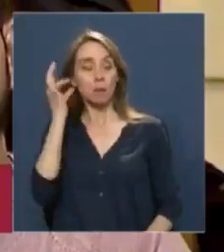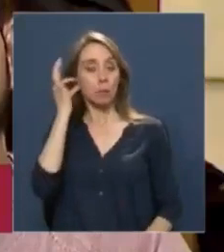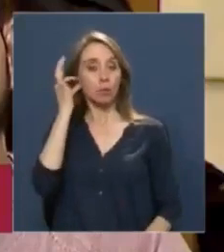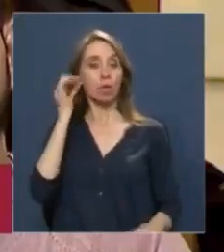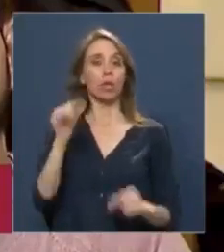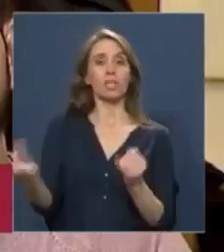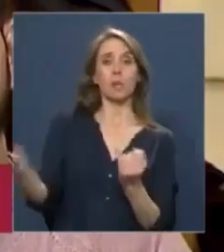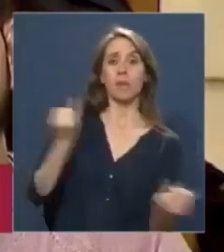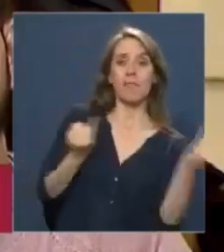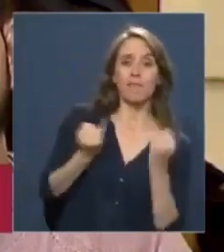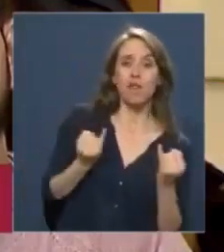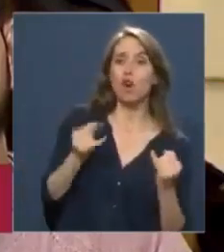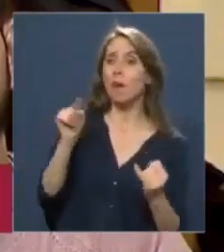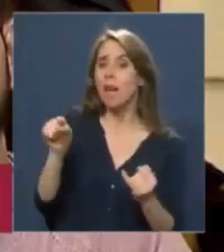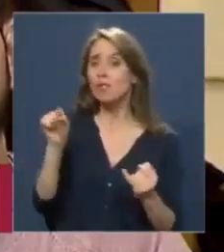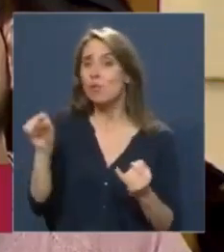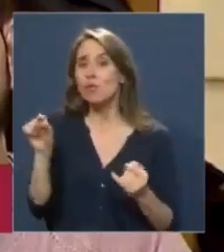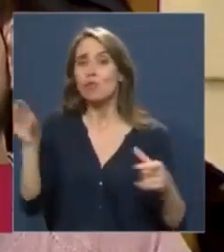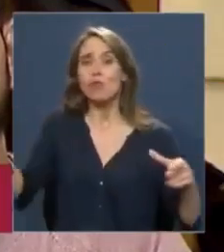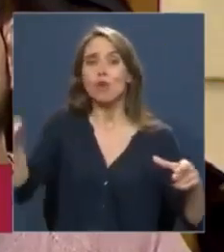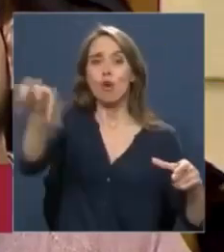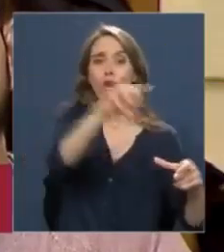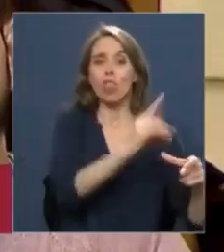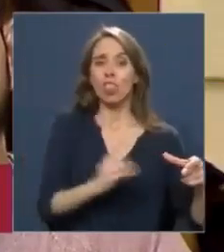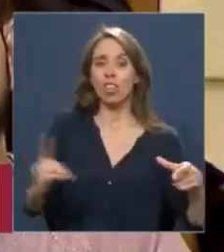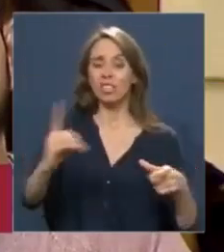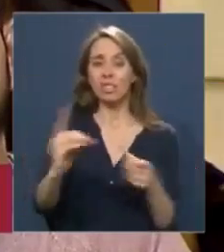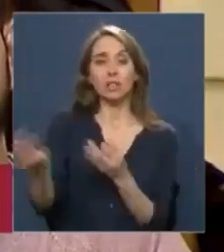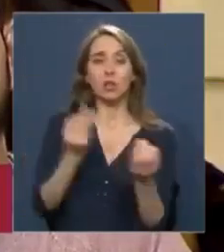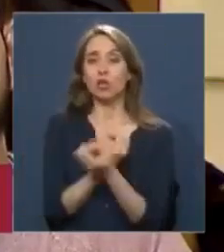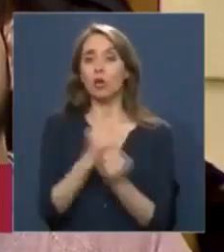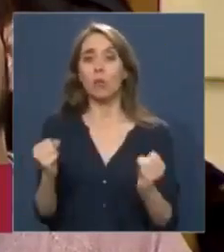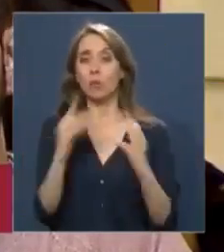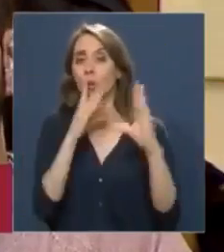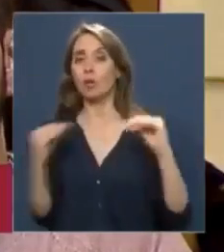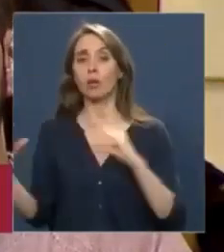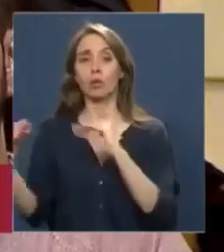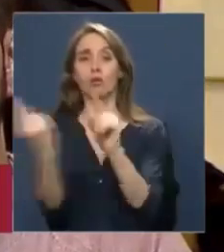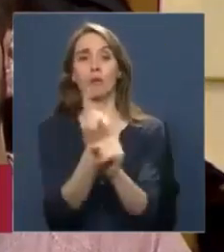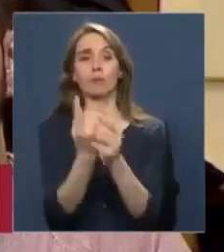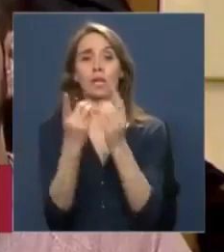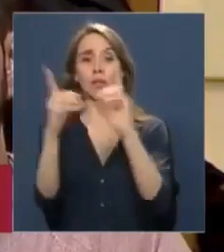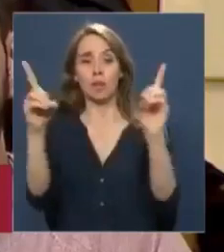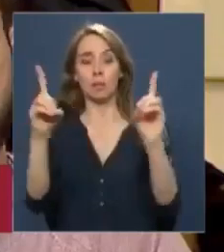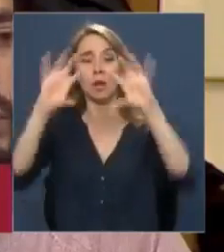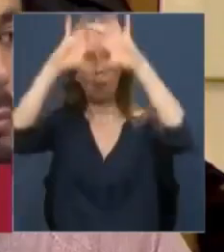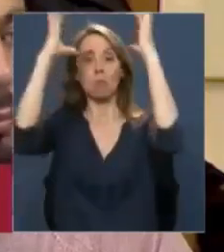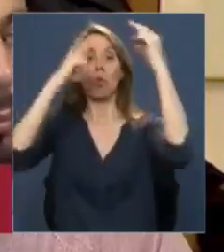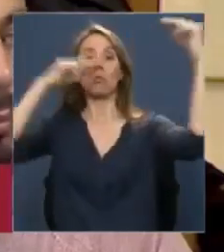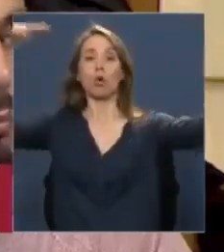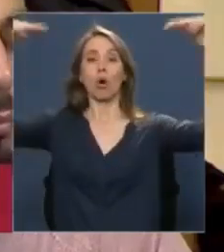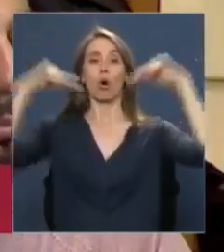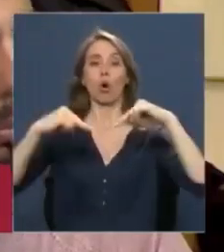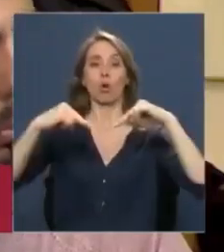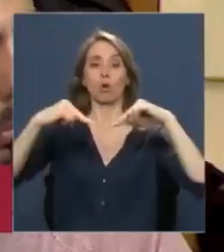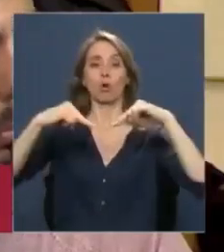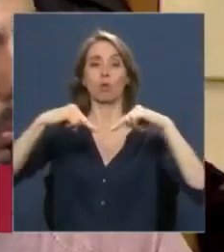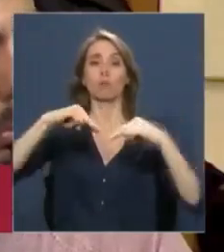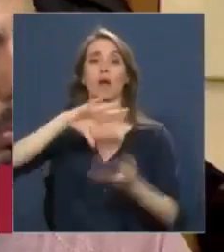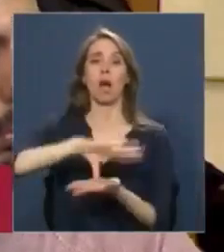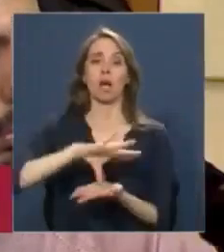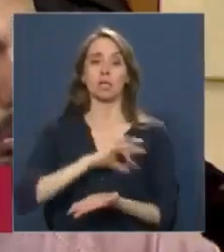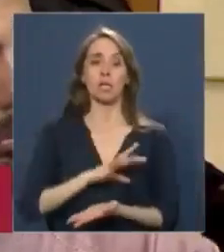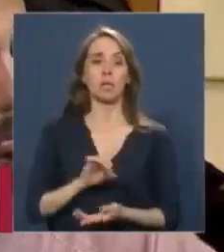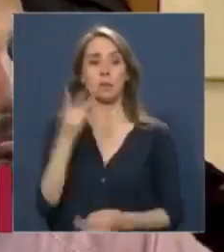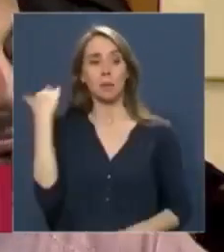de los distritos dificultan, si no imposibilitan, un diálogo democrático. Los ojos del mundo están hoy día en nuestro país.